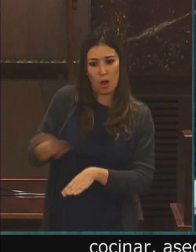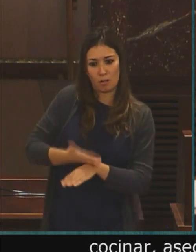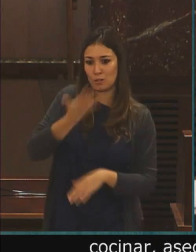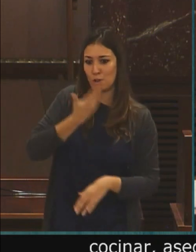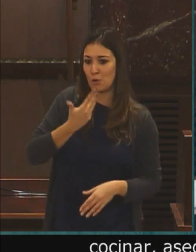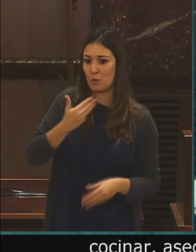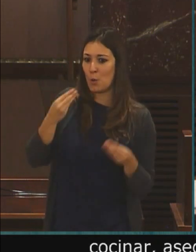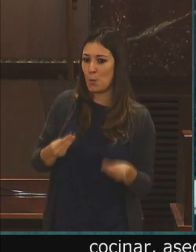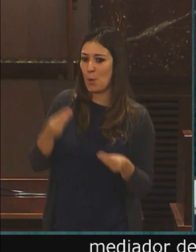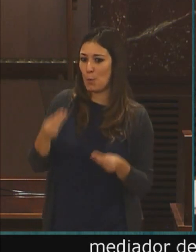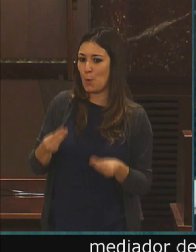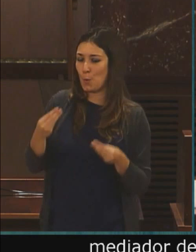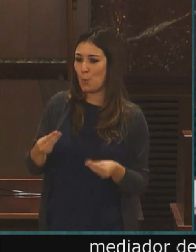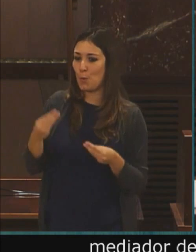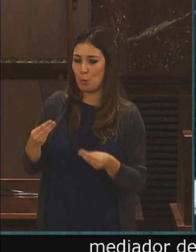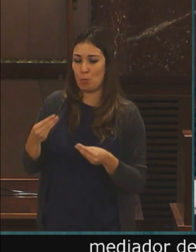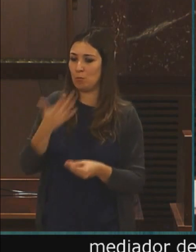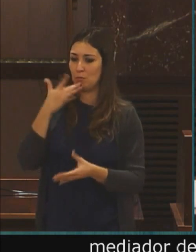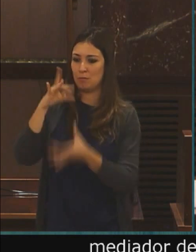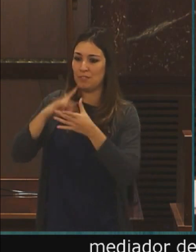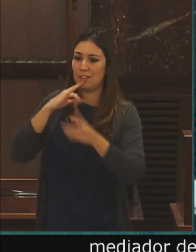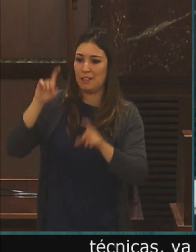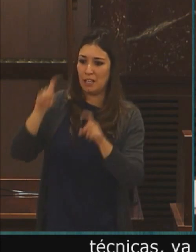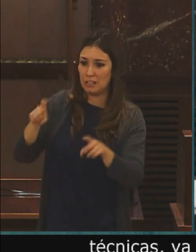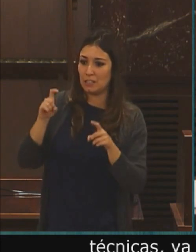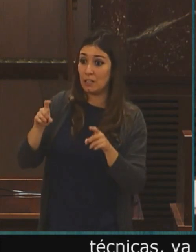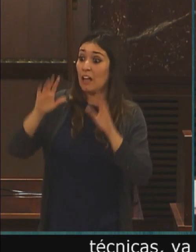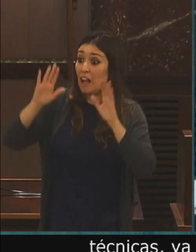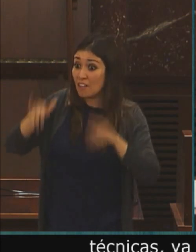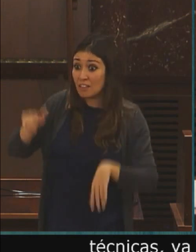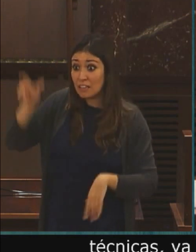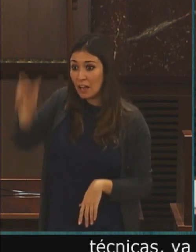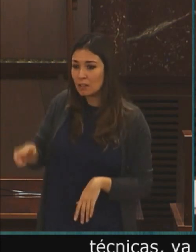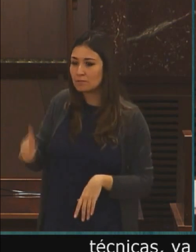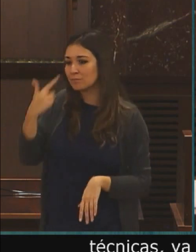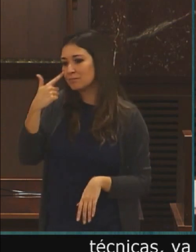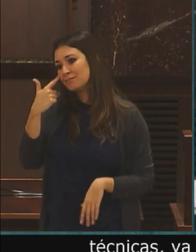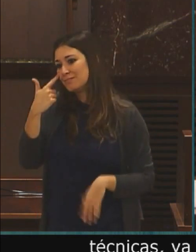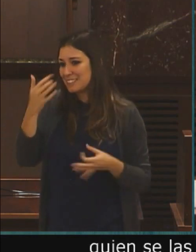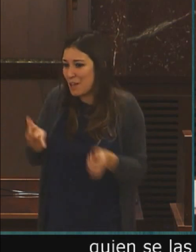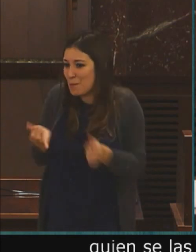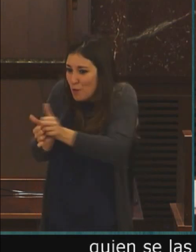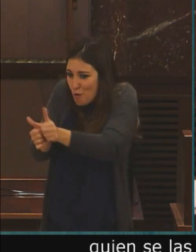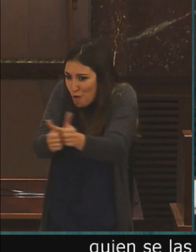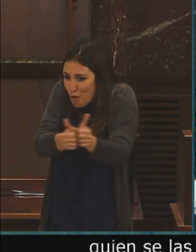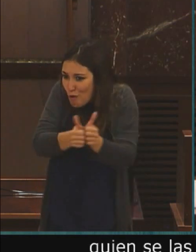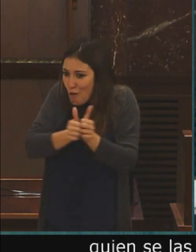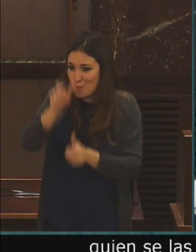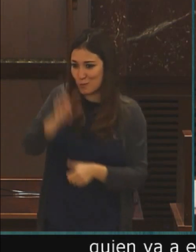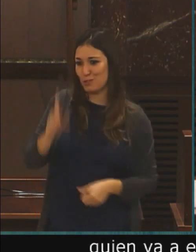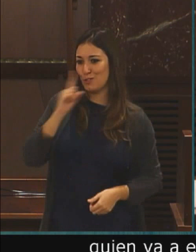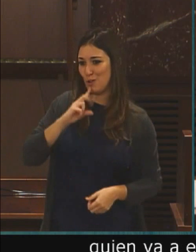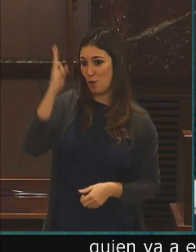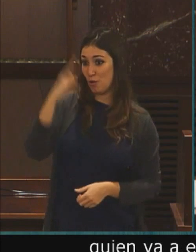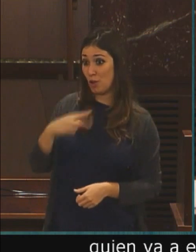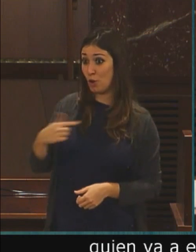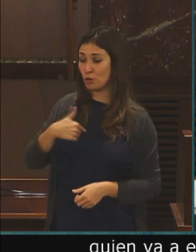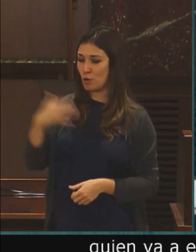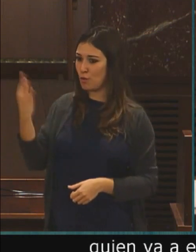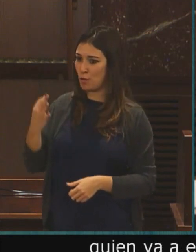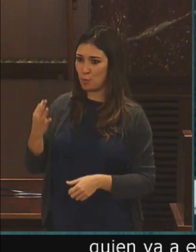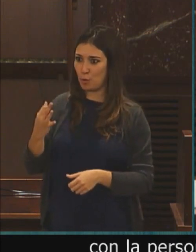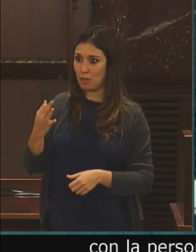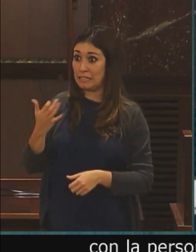técnicas, ya que aunque no va a ser quien se las enseñe, sí que va a ser quien va a estar en todo momento con la persona sordociega y será quien tenga que